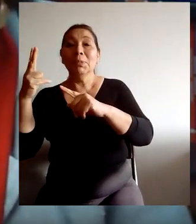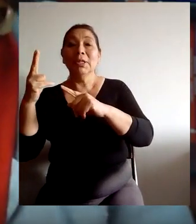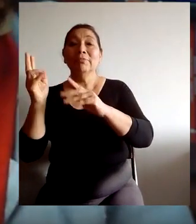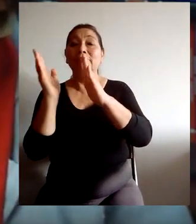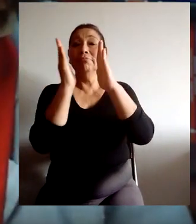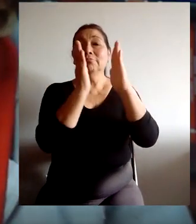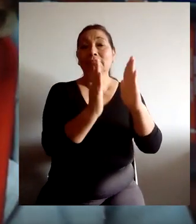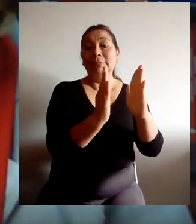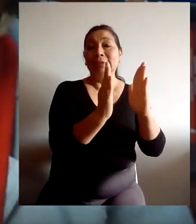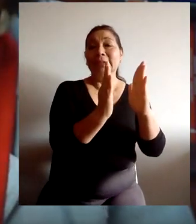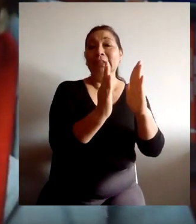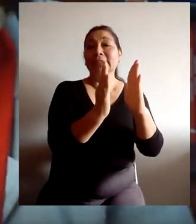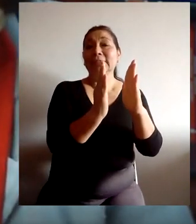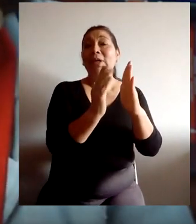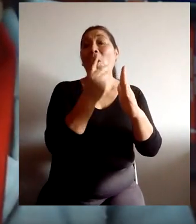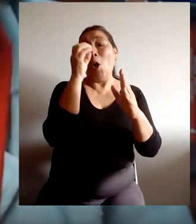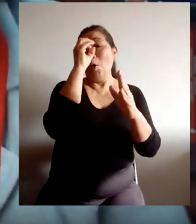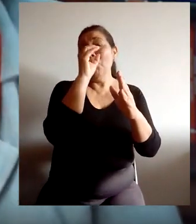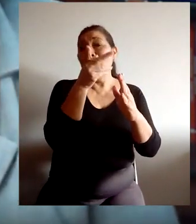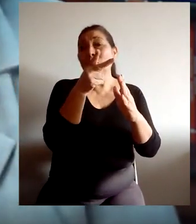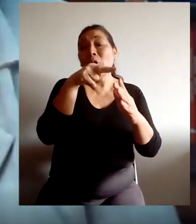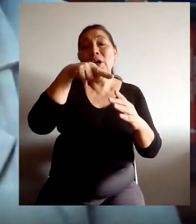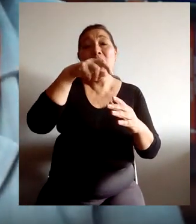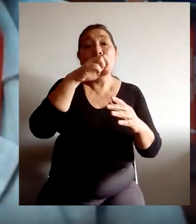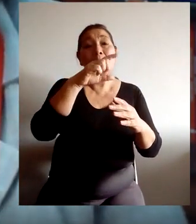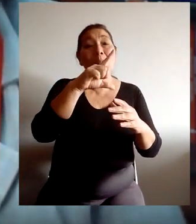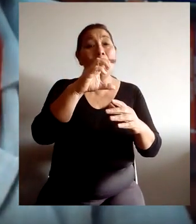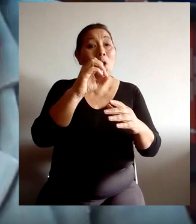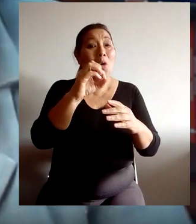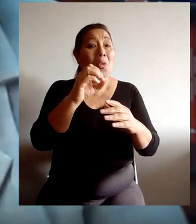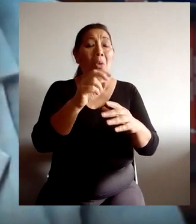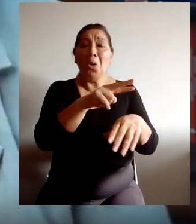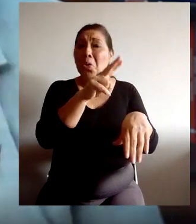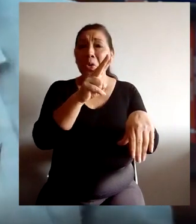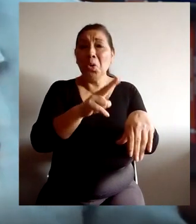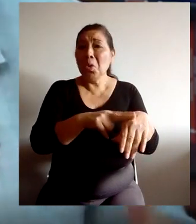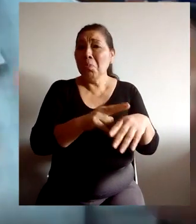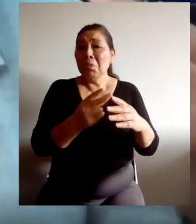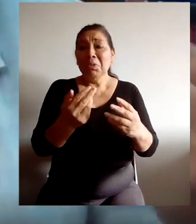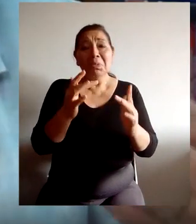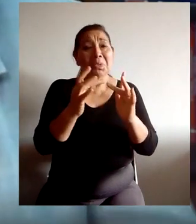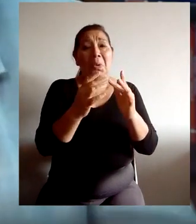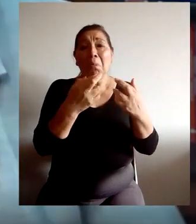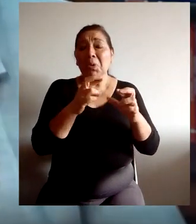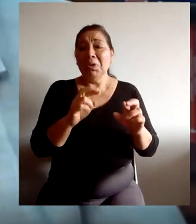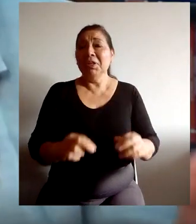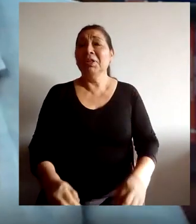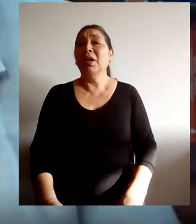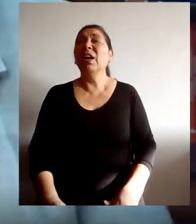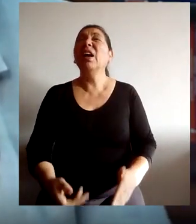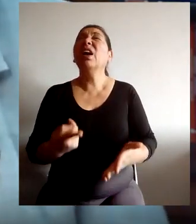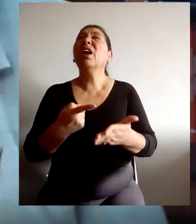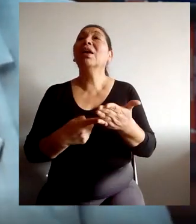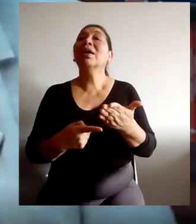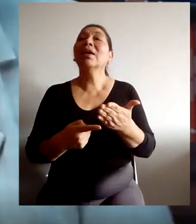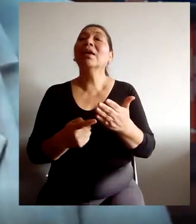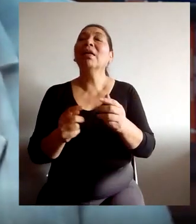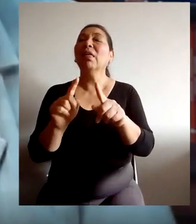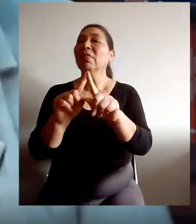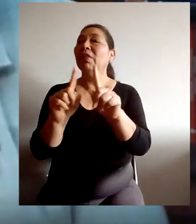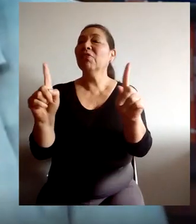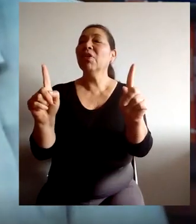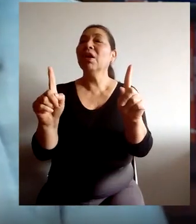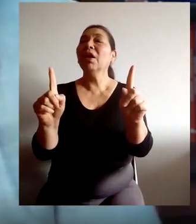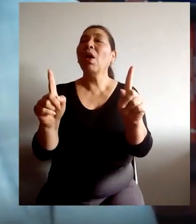nuestras entidades públicas? ¿En qué disienten? ¿Cuál es la diferencia si un neumólogo dice que tiene neumoconosis? ¿Cuál